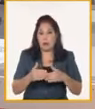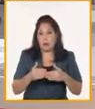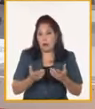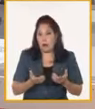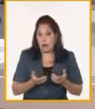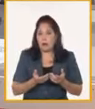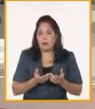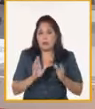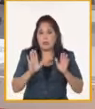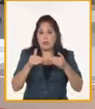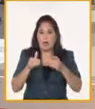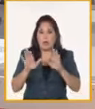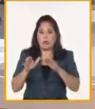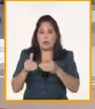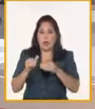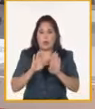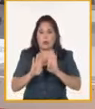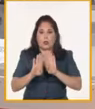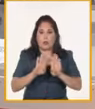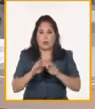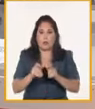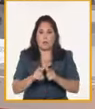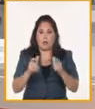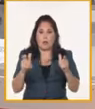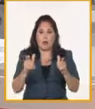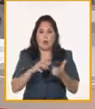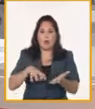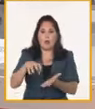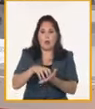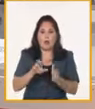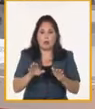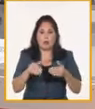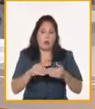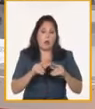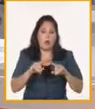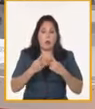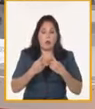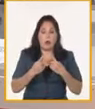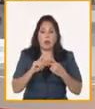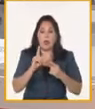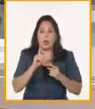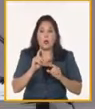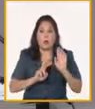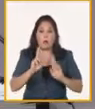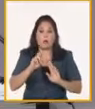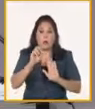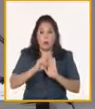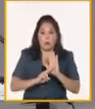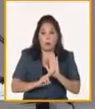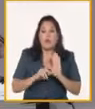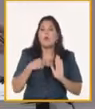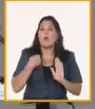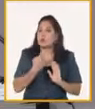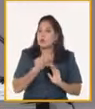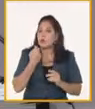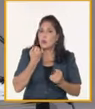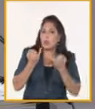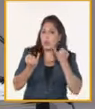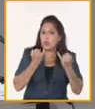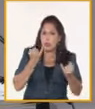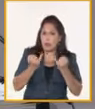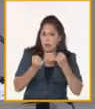se están cerrando masivamente locales porque no cumplen con todos los requisitos hemos identificado Precisamente en